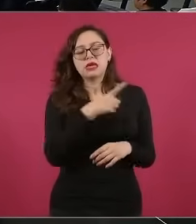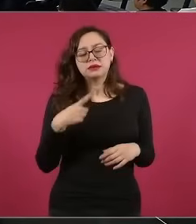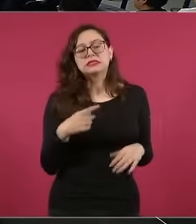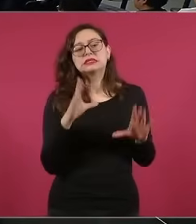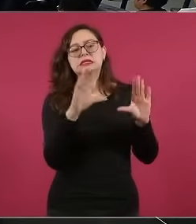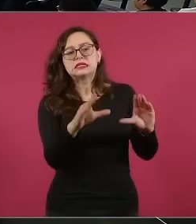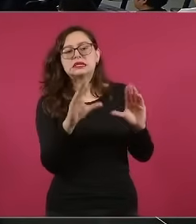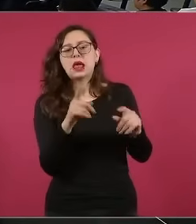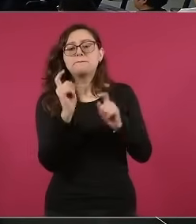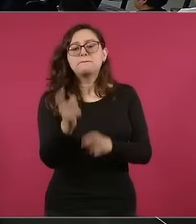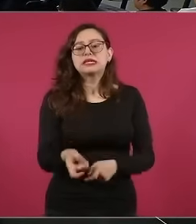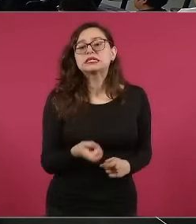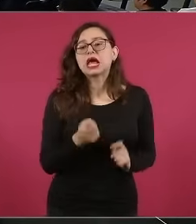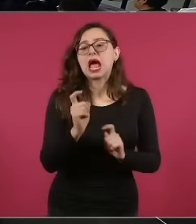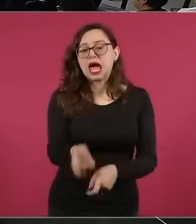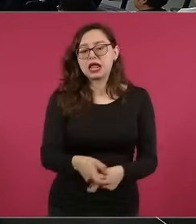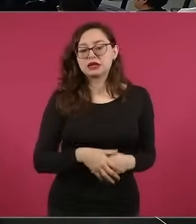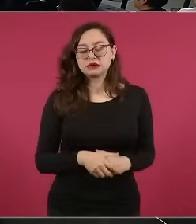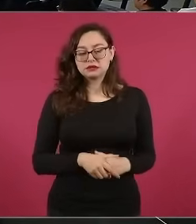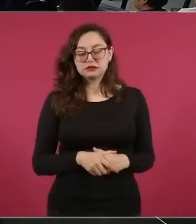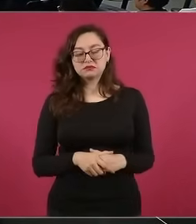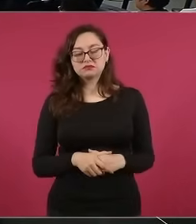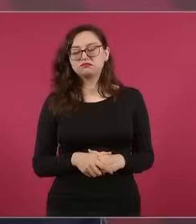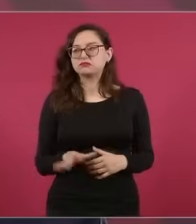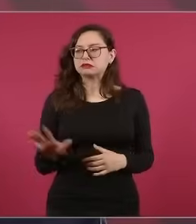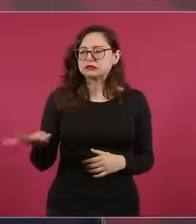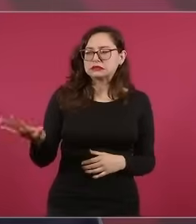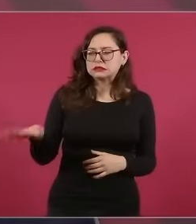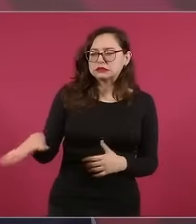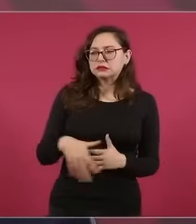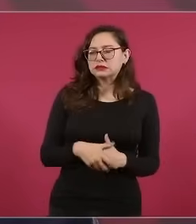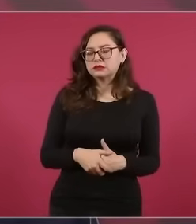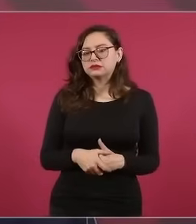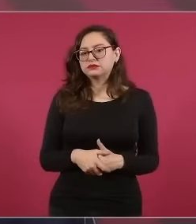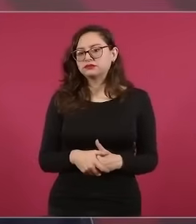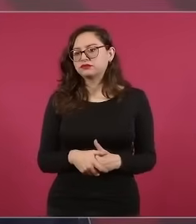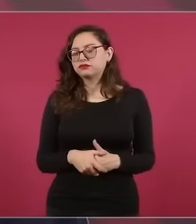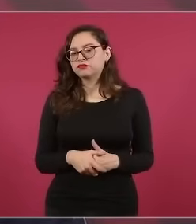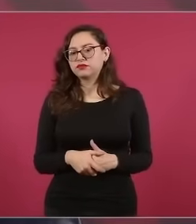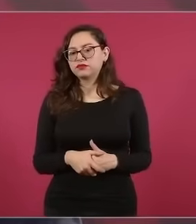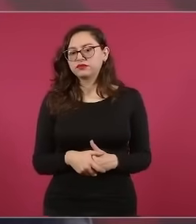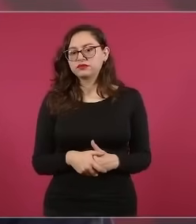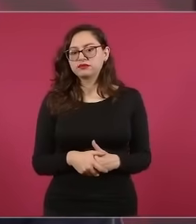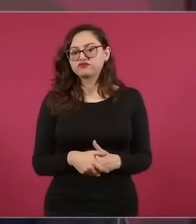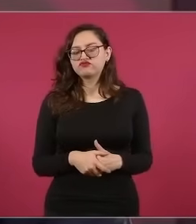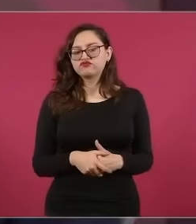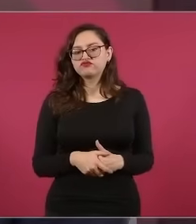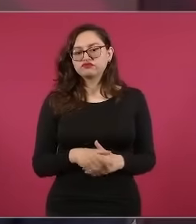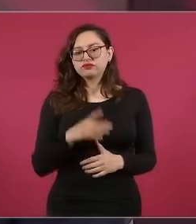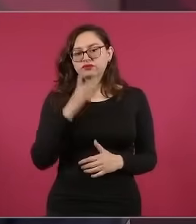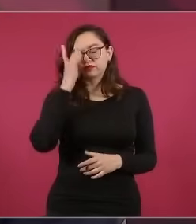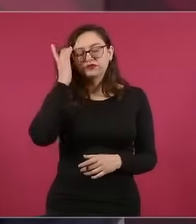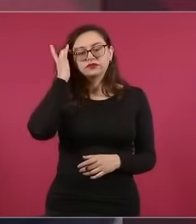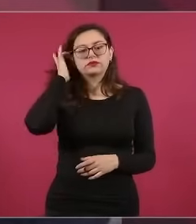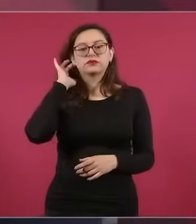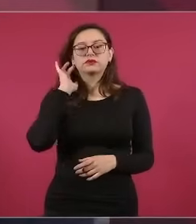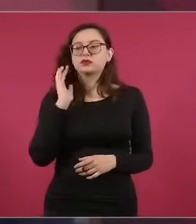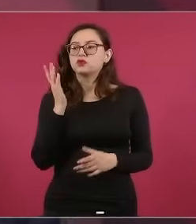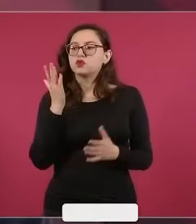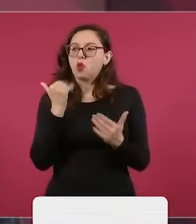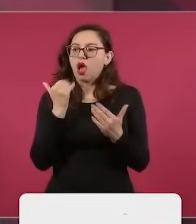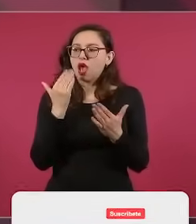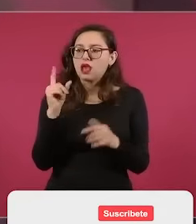pescar. Pero si ya se robaron, como me dijeron ayer, el